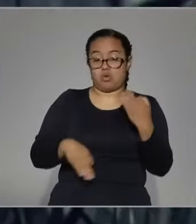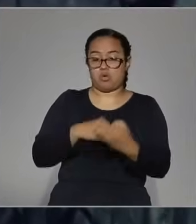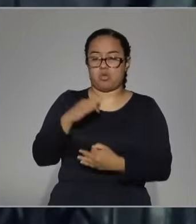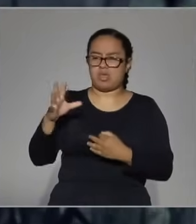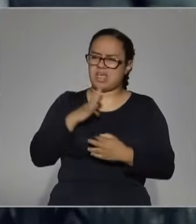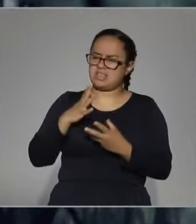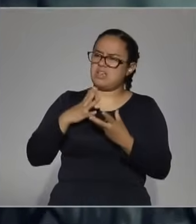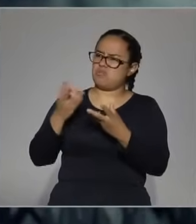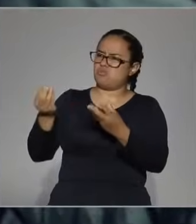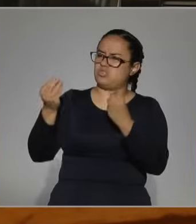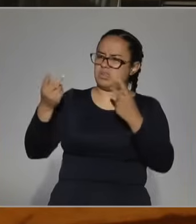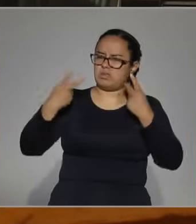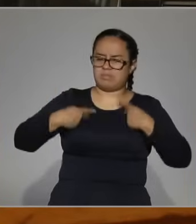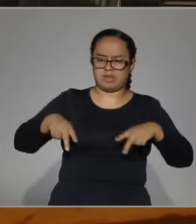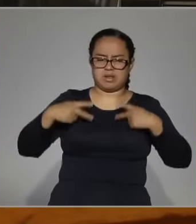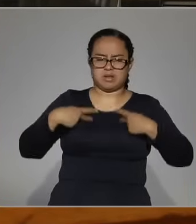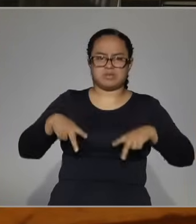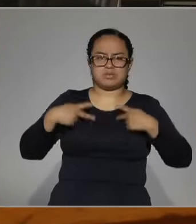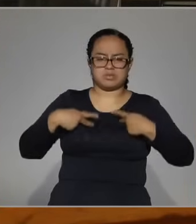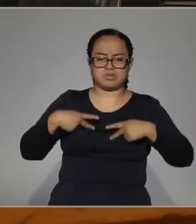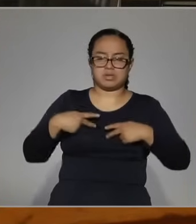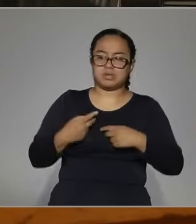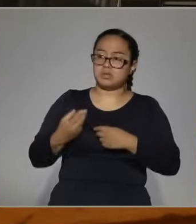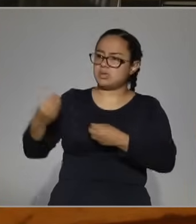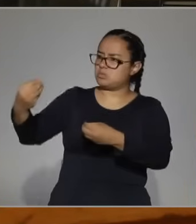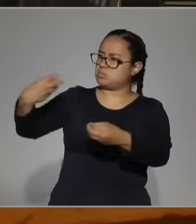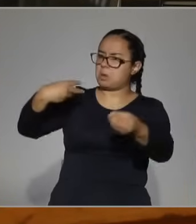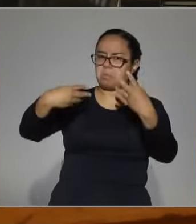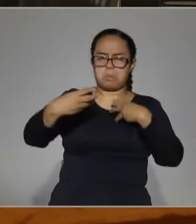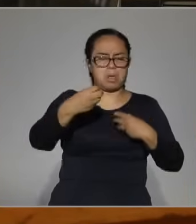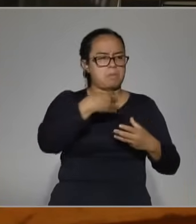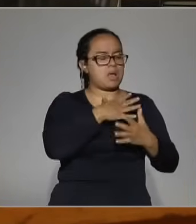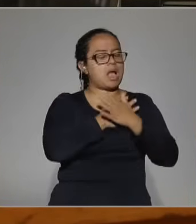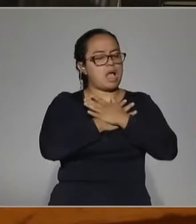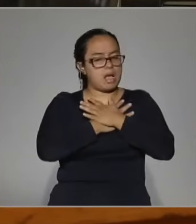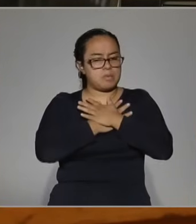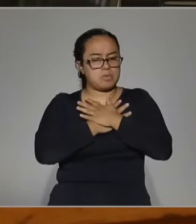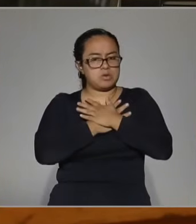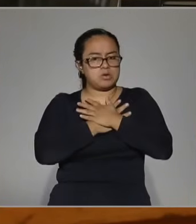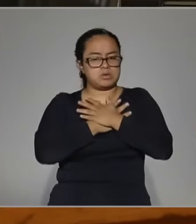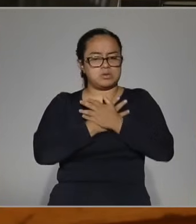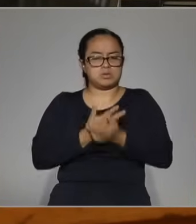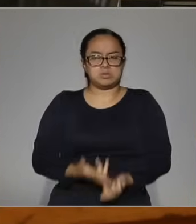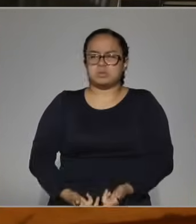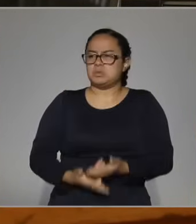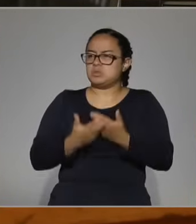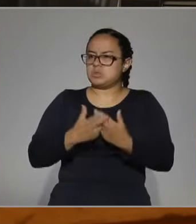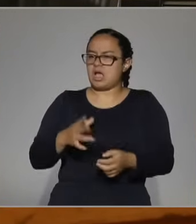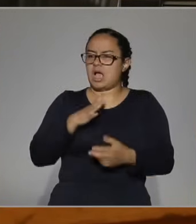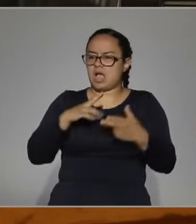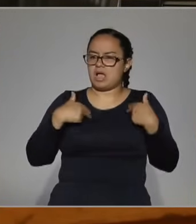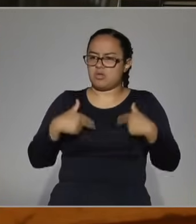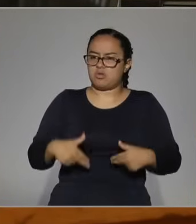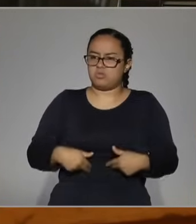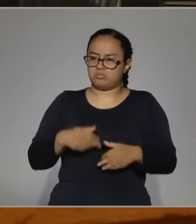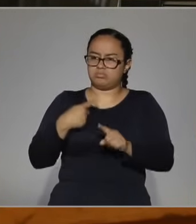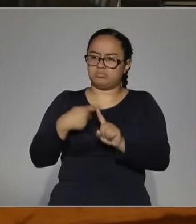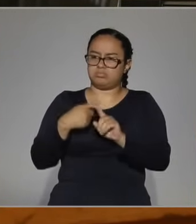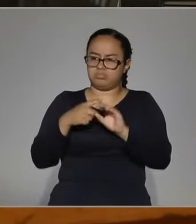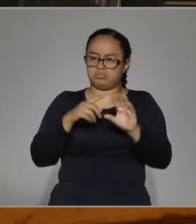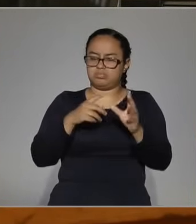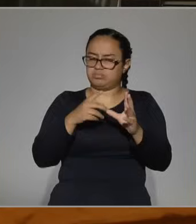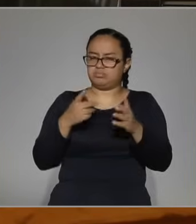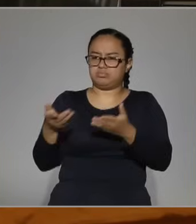muchas personas ese amor también, esa riqueza humana. Entonces,